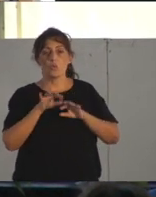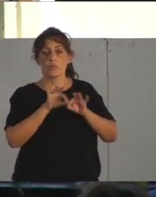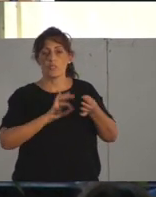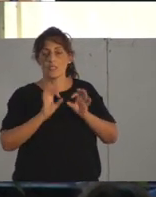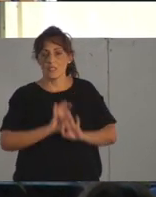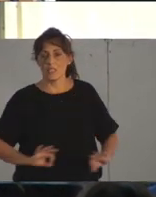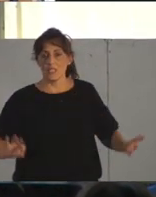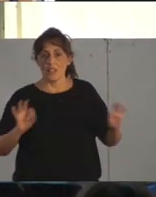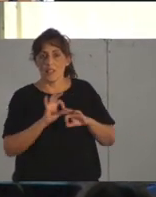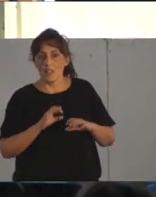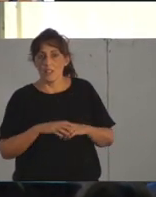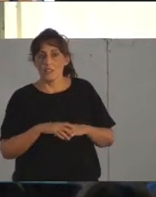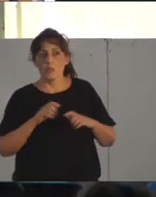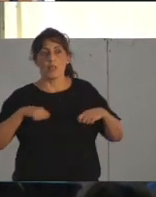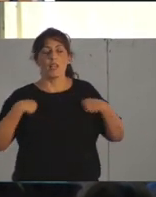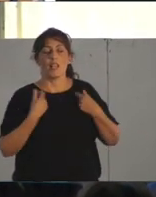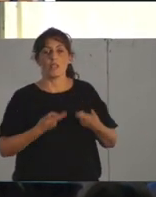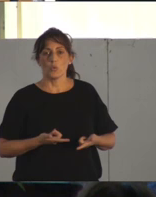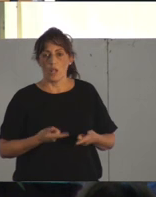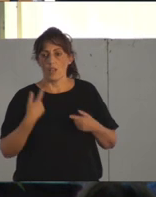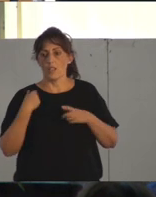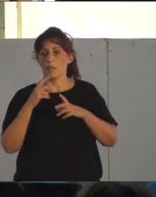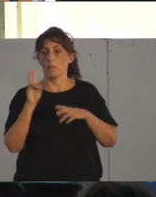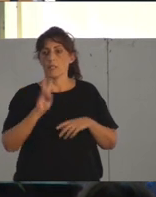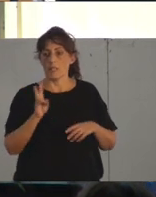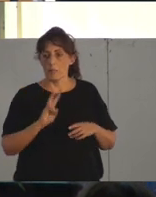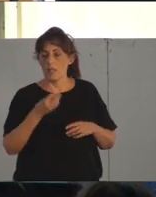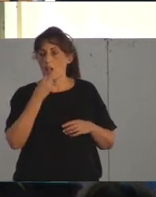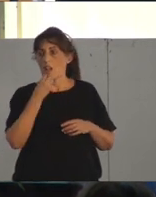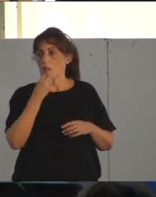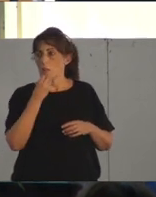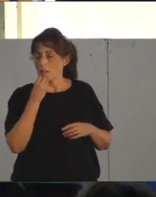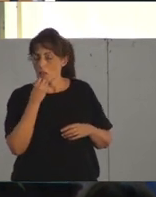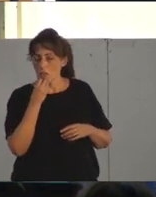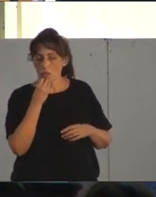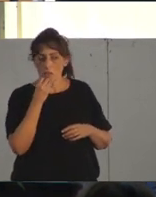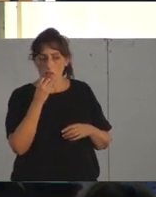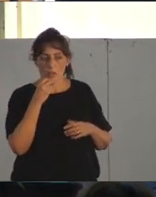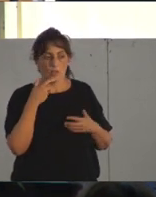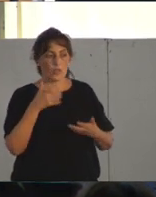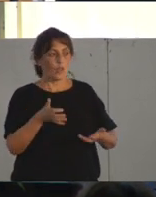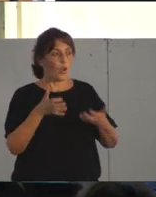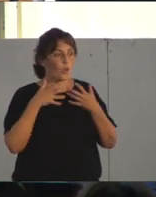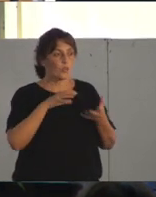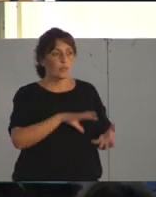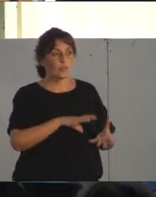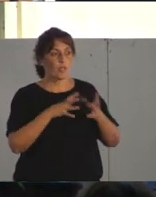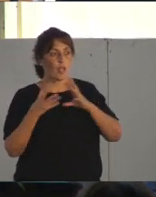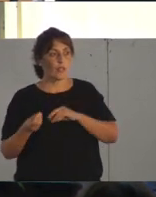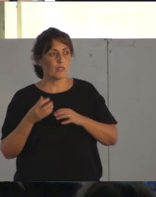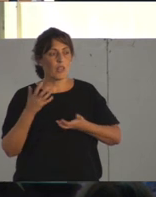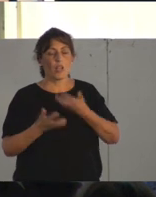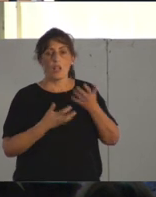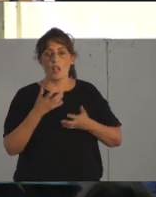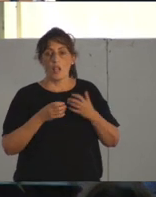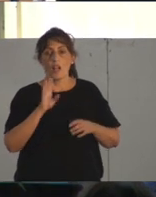que utilizamos son más naturales, son los propios de los alimentos, sus mismos líquidos. Hemos conseguido ajustar las raciones, porque